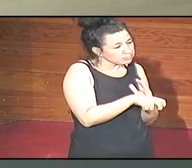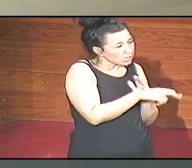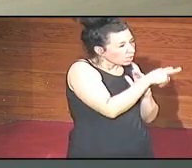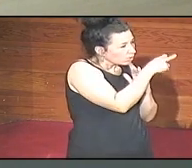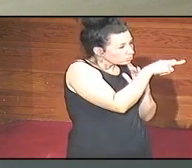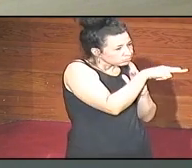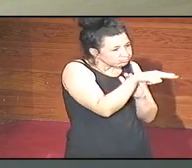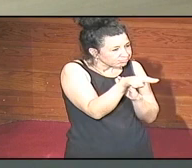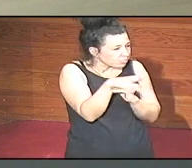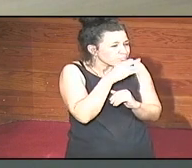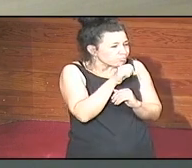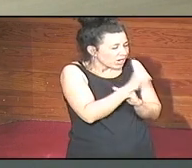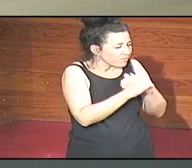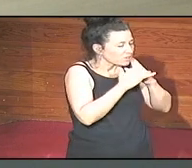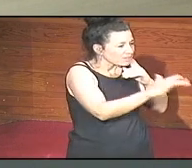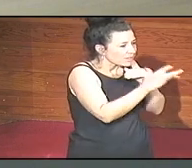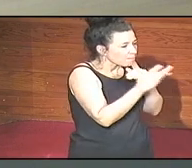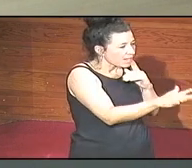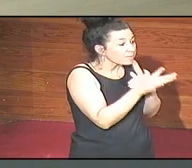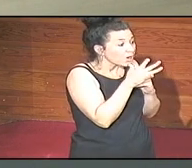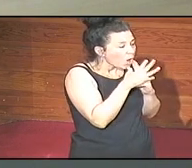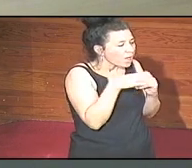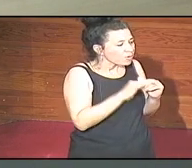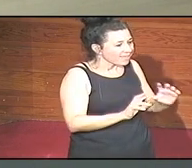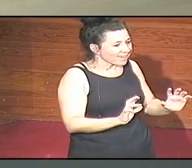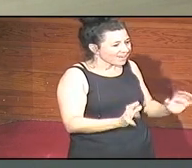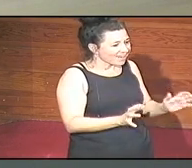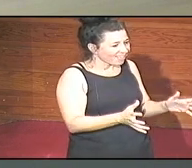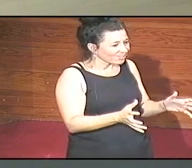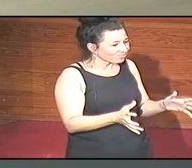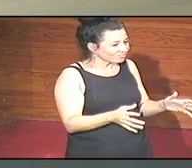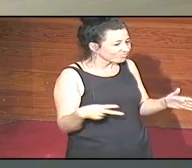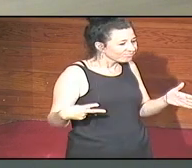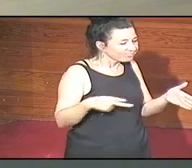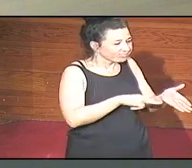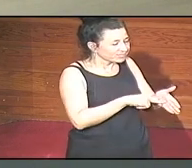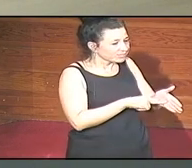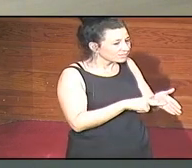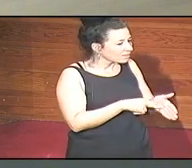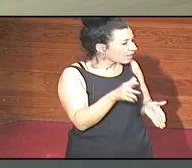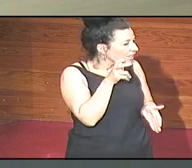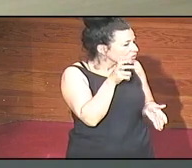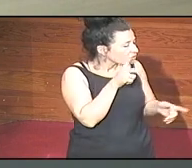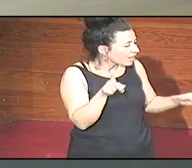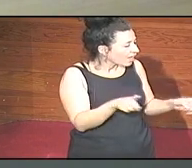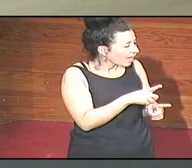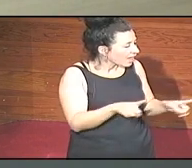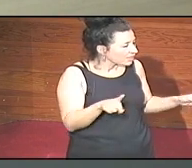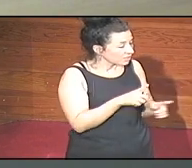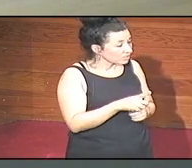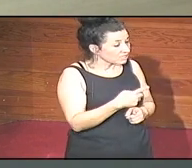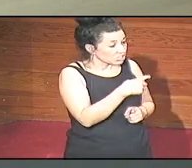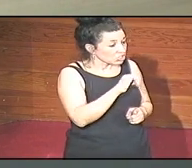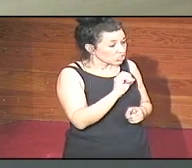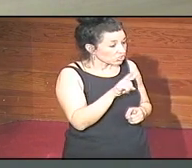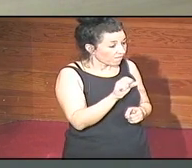espectaculares del mar y en ahora podría enchufar la radio y escuchar en la radio escuchar canciones como giovanna tenía que